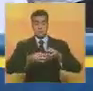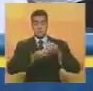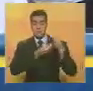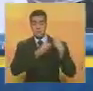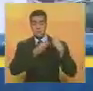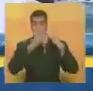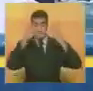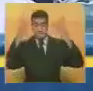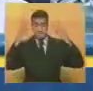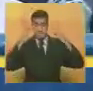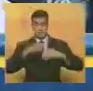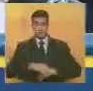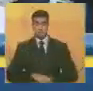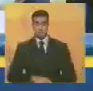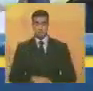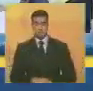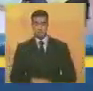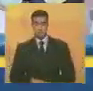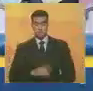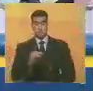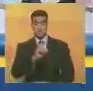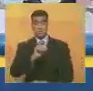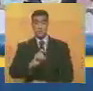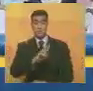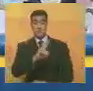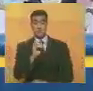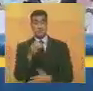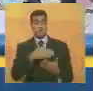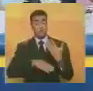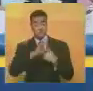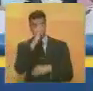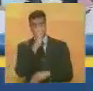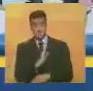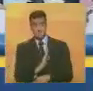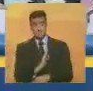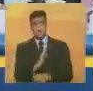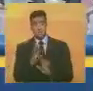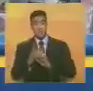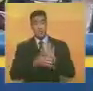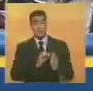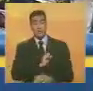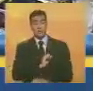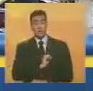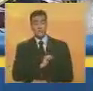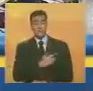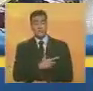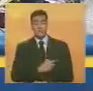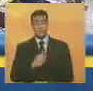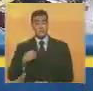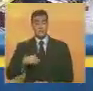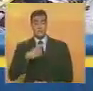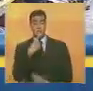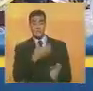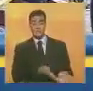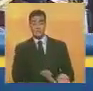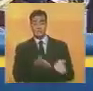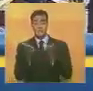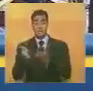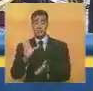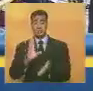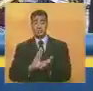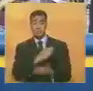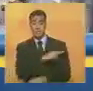de las enfermeras. Xiomara Vallenilla abandonó la embajada de Brasil debido a una arritmia cardíaca, por lo cual tuvo que ser trasladada a un